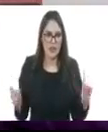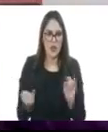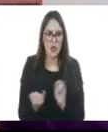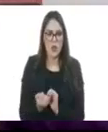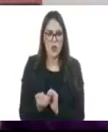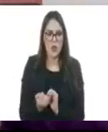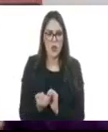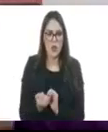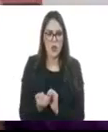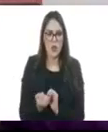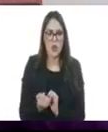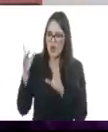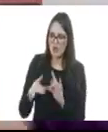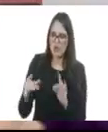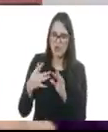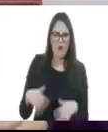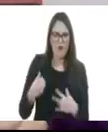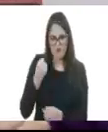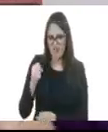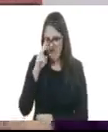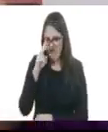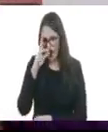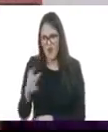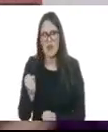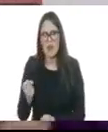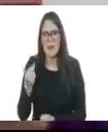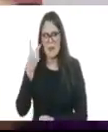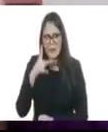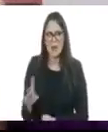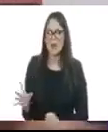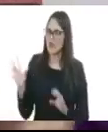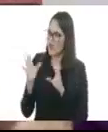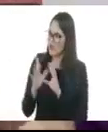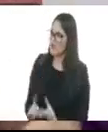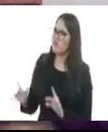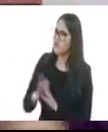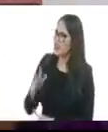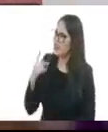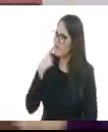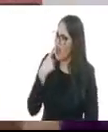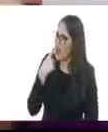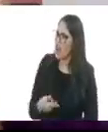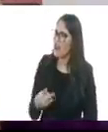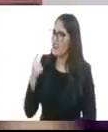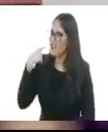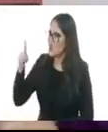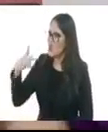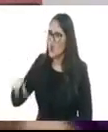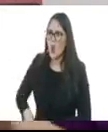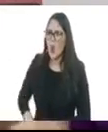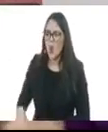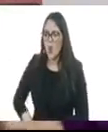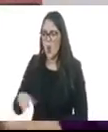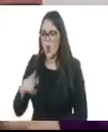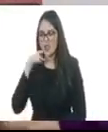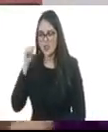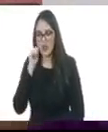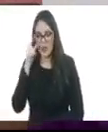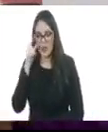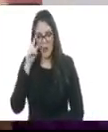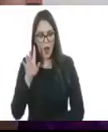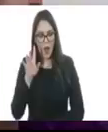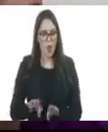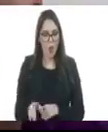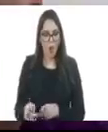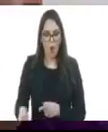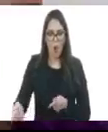violento, pero sutil, que ocupa el Estado para mantener a la gente dentro